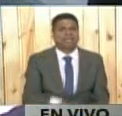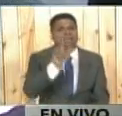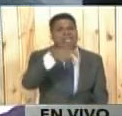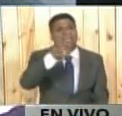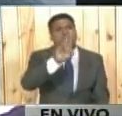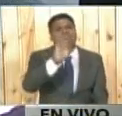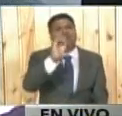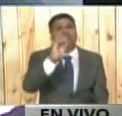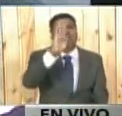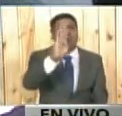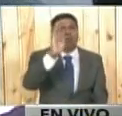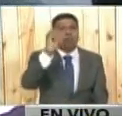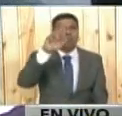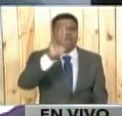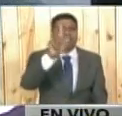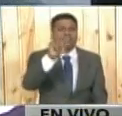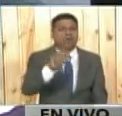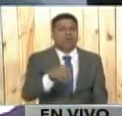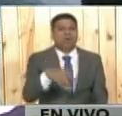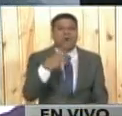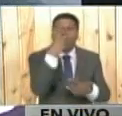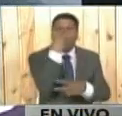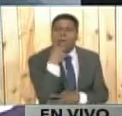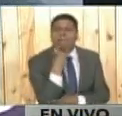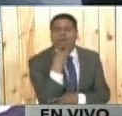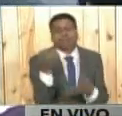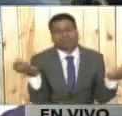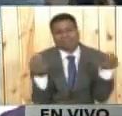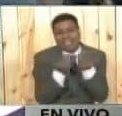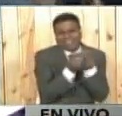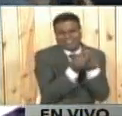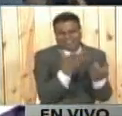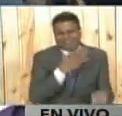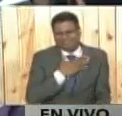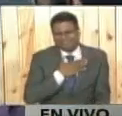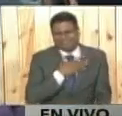Roena, con los pobres estoy. Más nada.